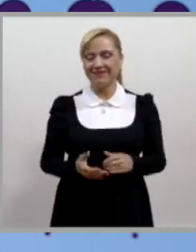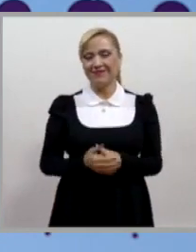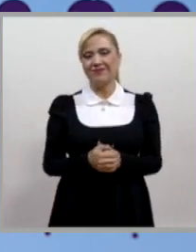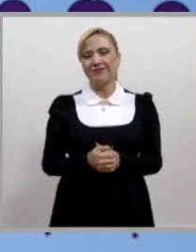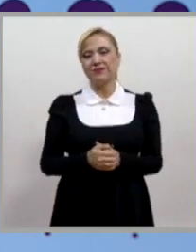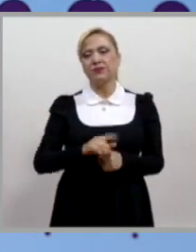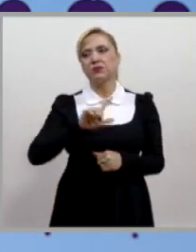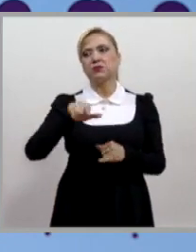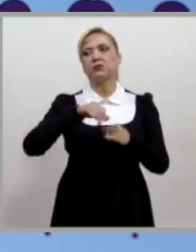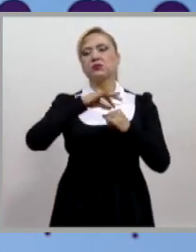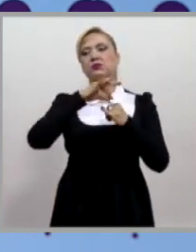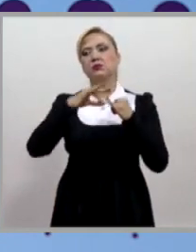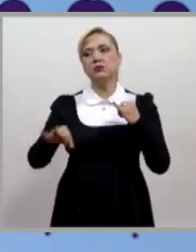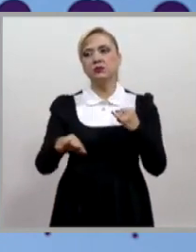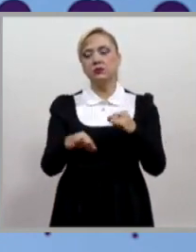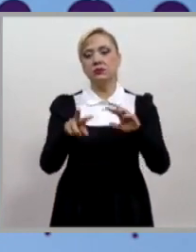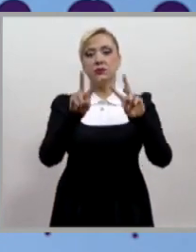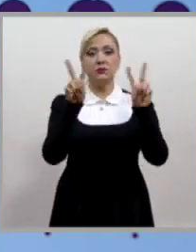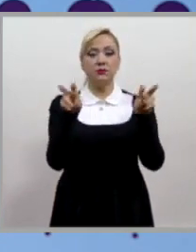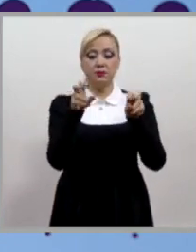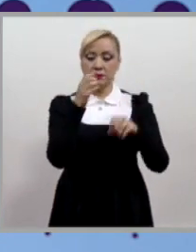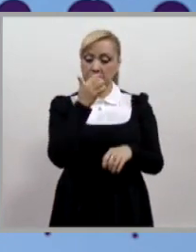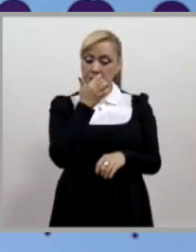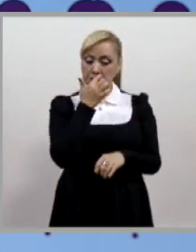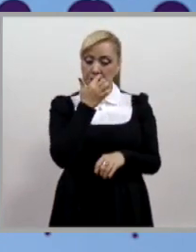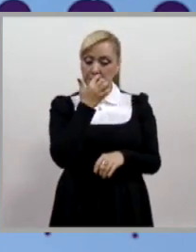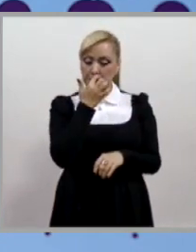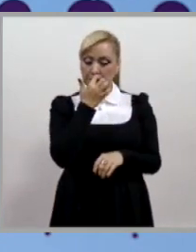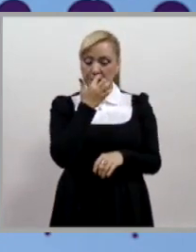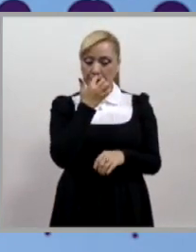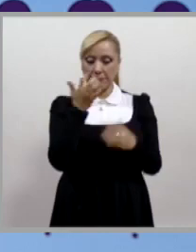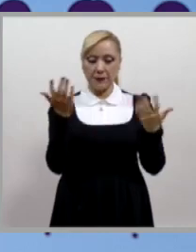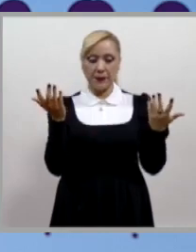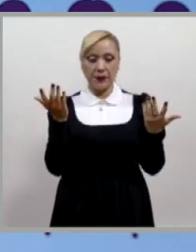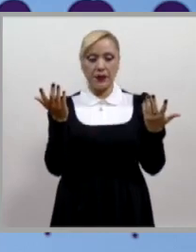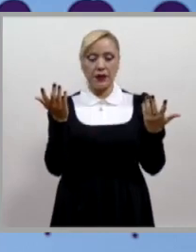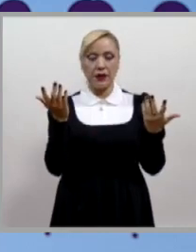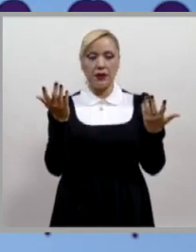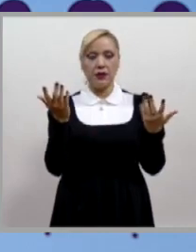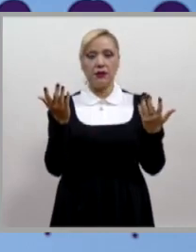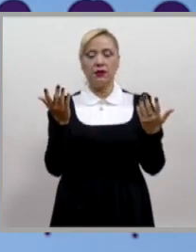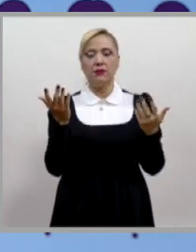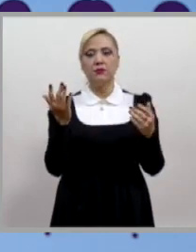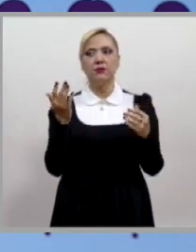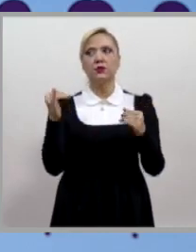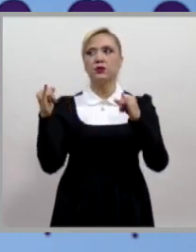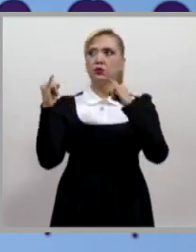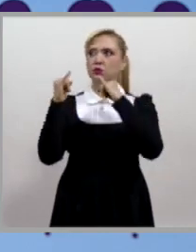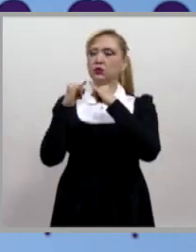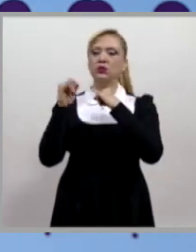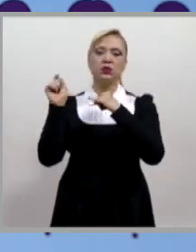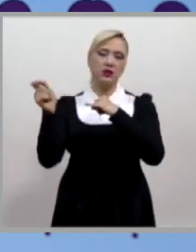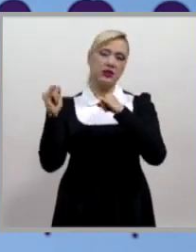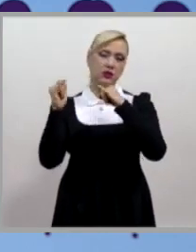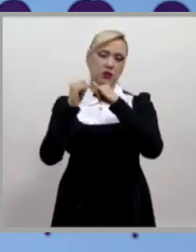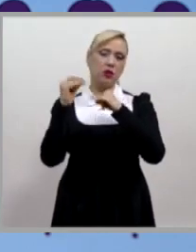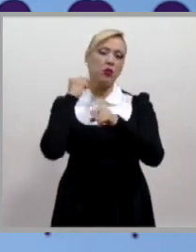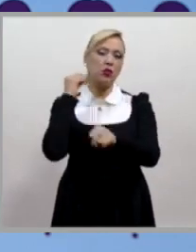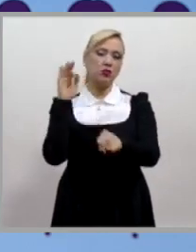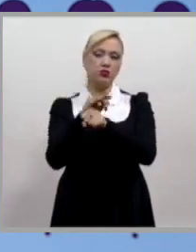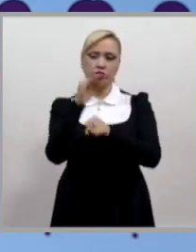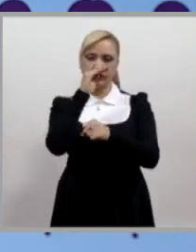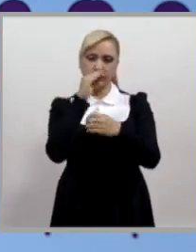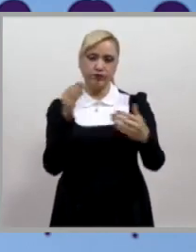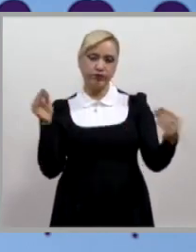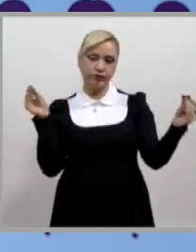bueno, finalmente el tema de llegar a través de la Defensoría de Oficio, que es una de las apuestas del